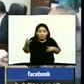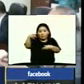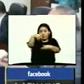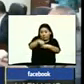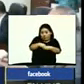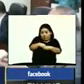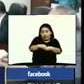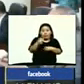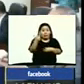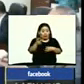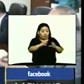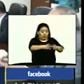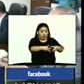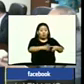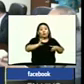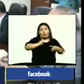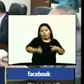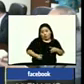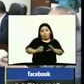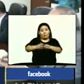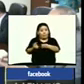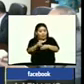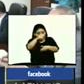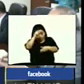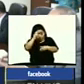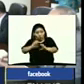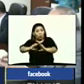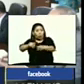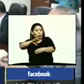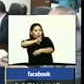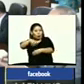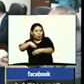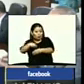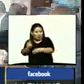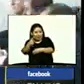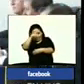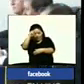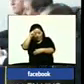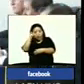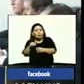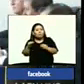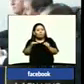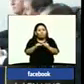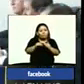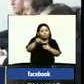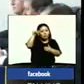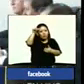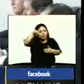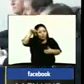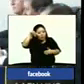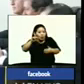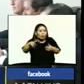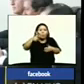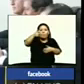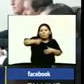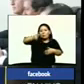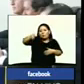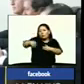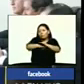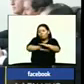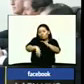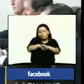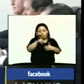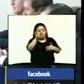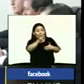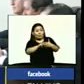ente tripartito, gobierno, trabajadores y empleados. Además, anunciaron que el análisis del salario mínimo se realizará con base técnica